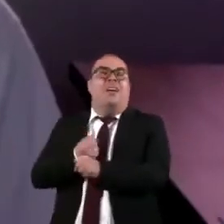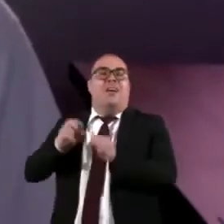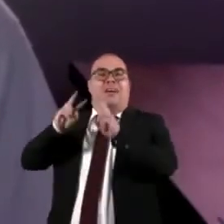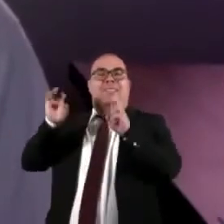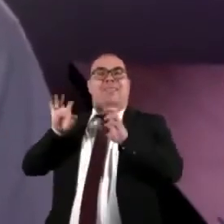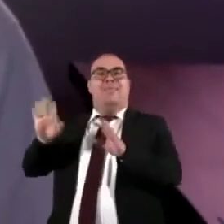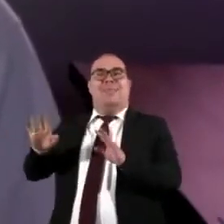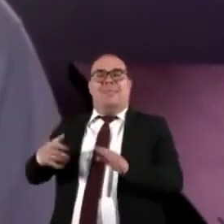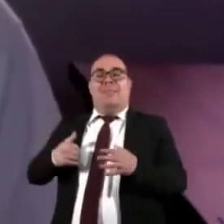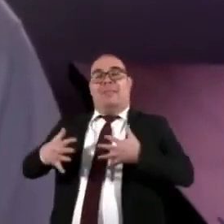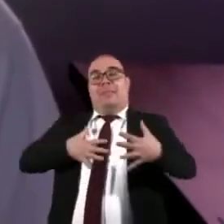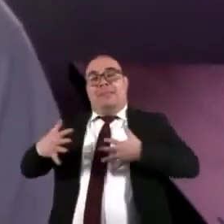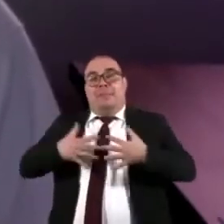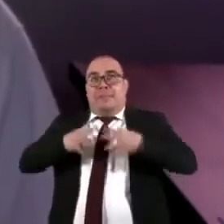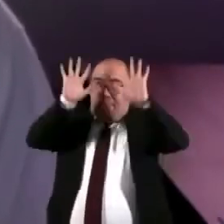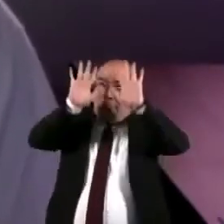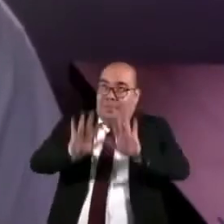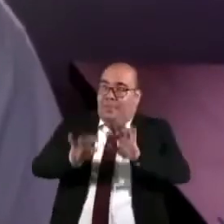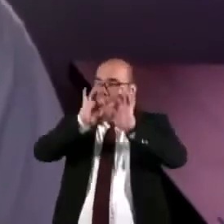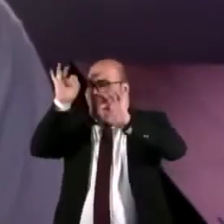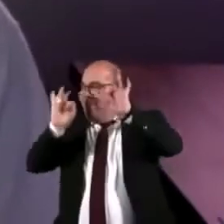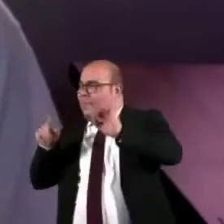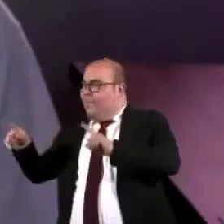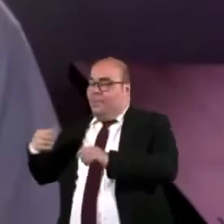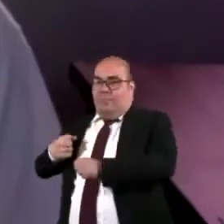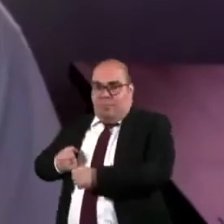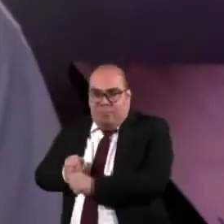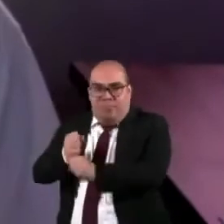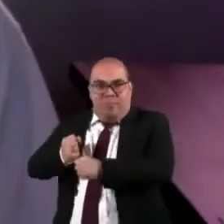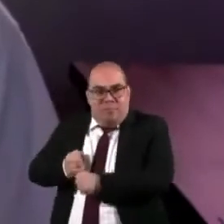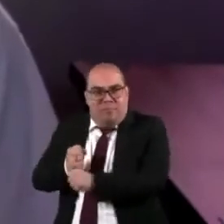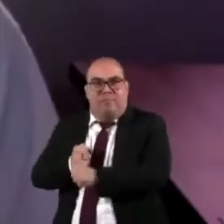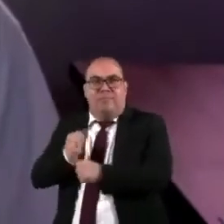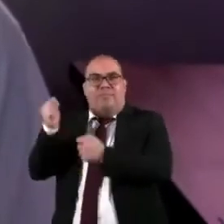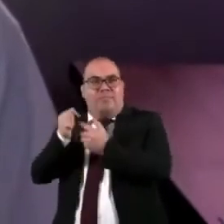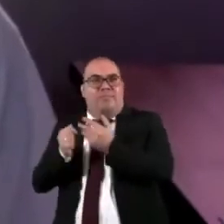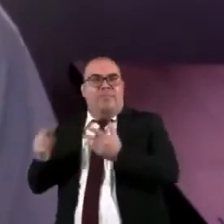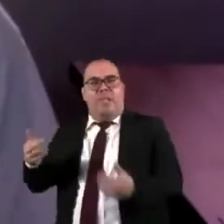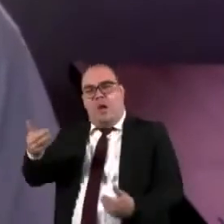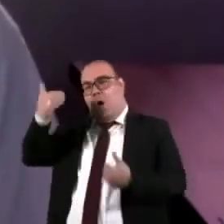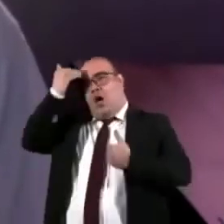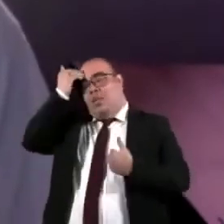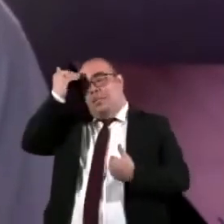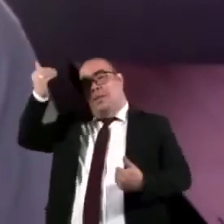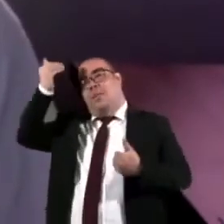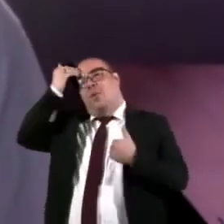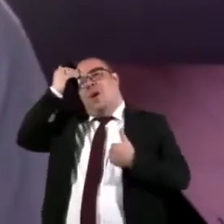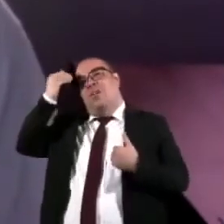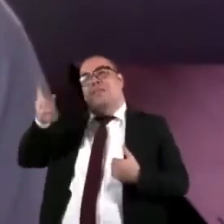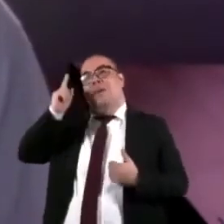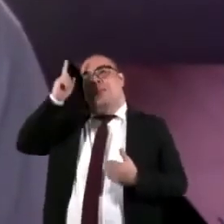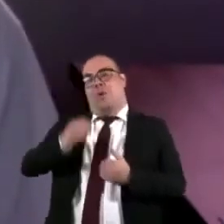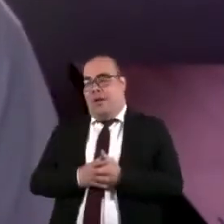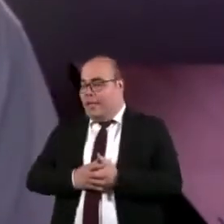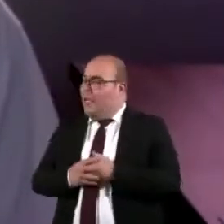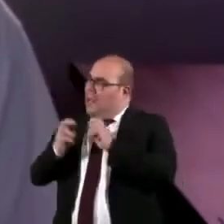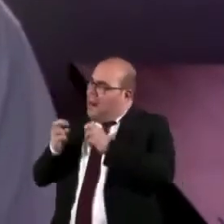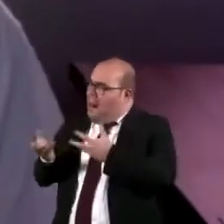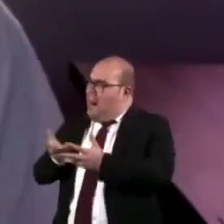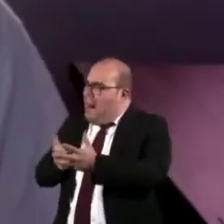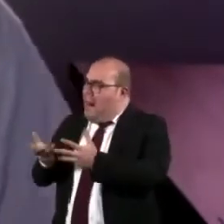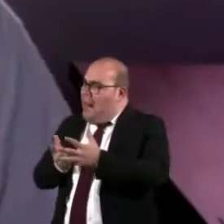eso pues nos iba haciendo también conciencia de la conciencia política. Bueno,